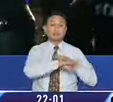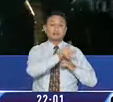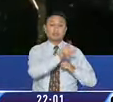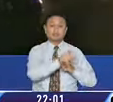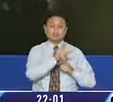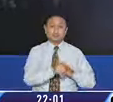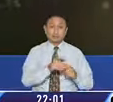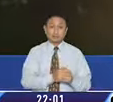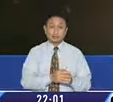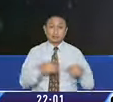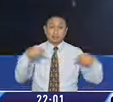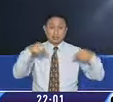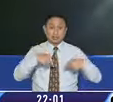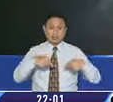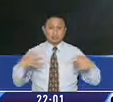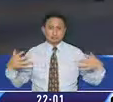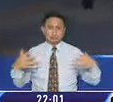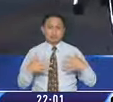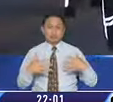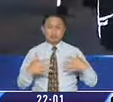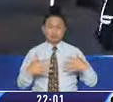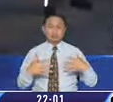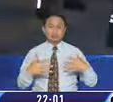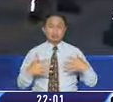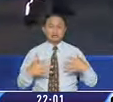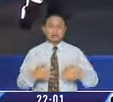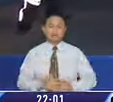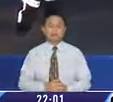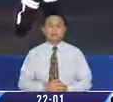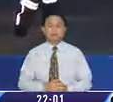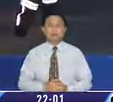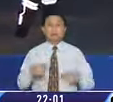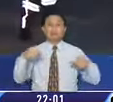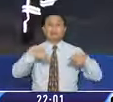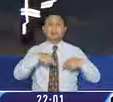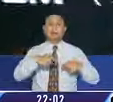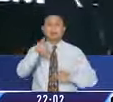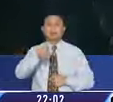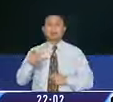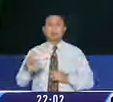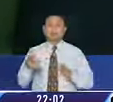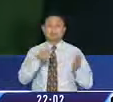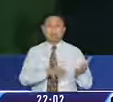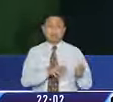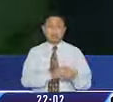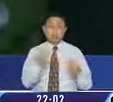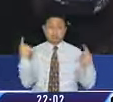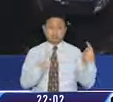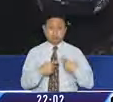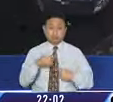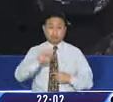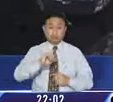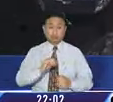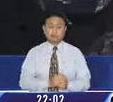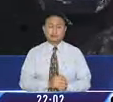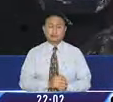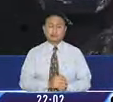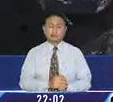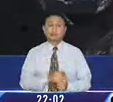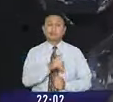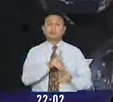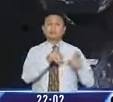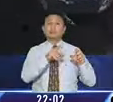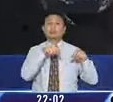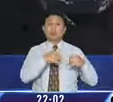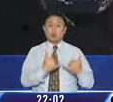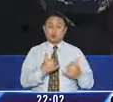libertad protagonizaron un amotinamiento, el mismo que dejó como resultado víctimas mortales y personas heridas. Dentro de eso tenemos un saldo